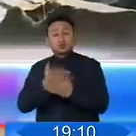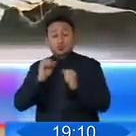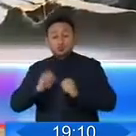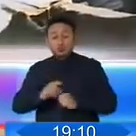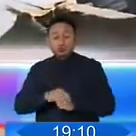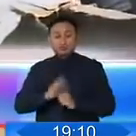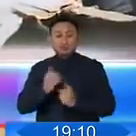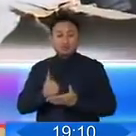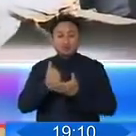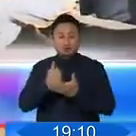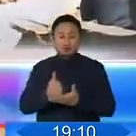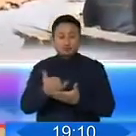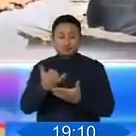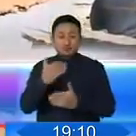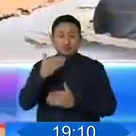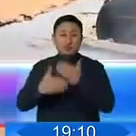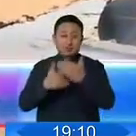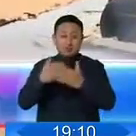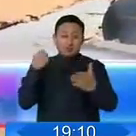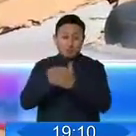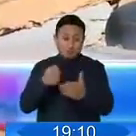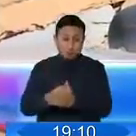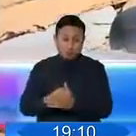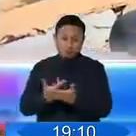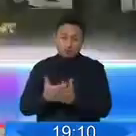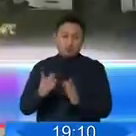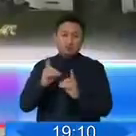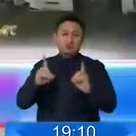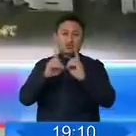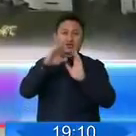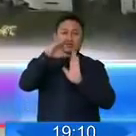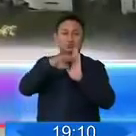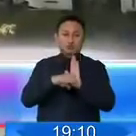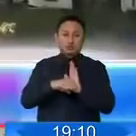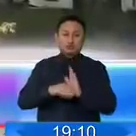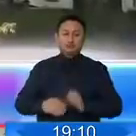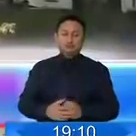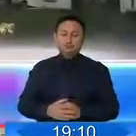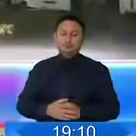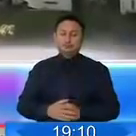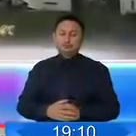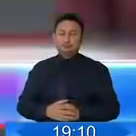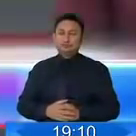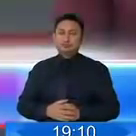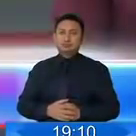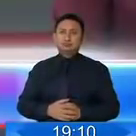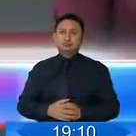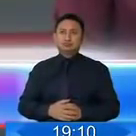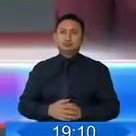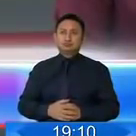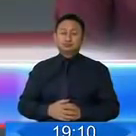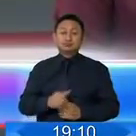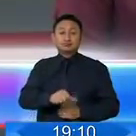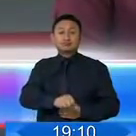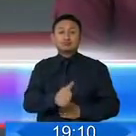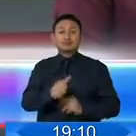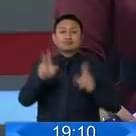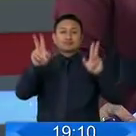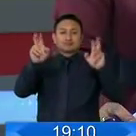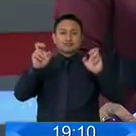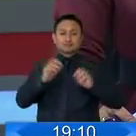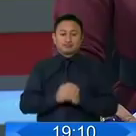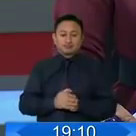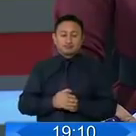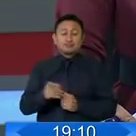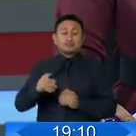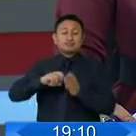a contribuir a una reducción de la accidentabilidad en el país. Informó Javier Gallo. En otro ámbito de la información,